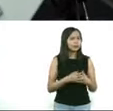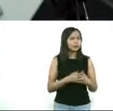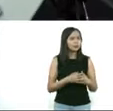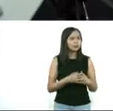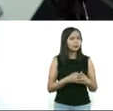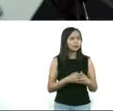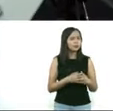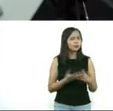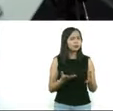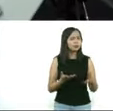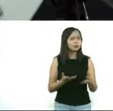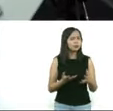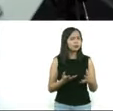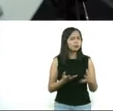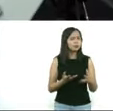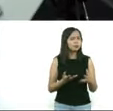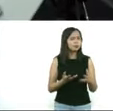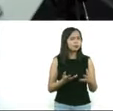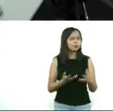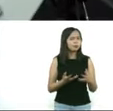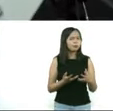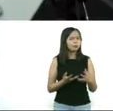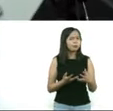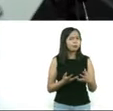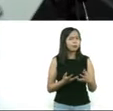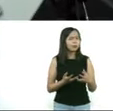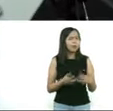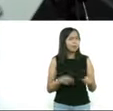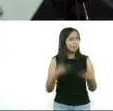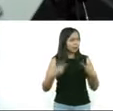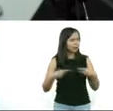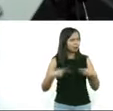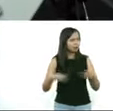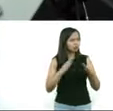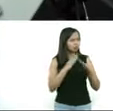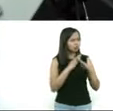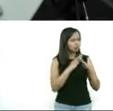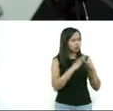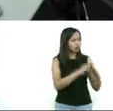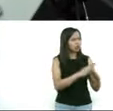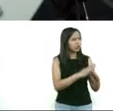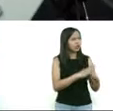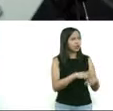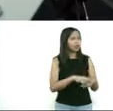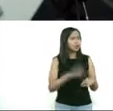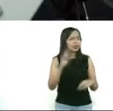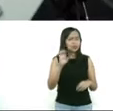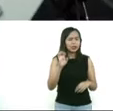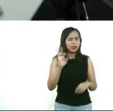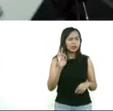cabildeos con, con opositores en contra de la reforma